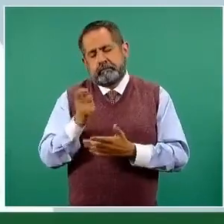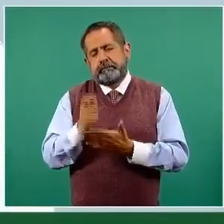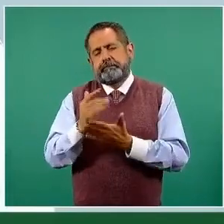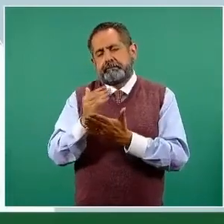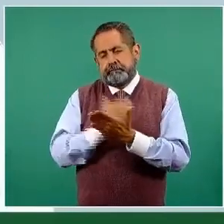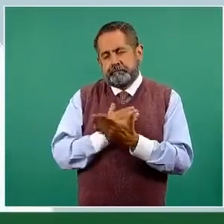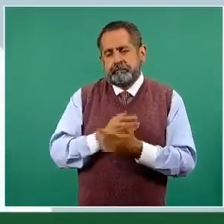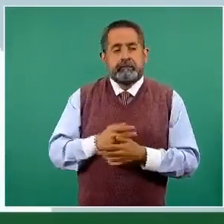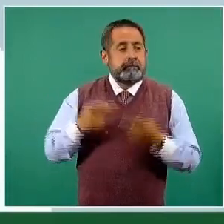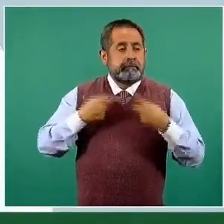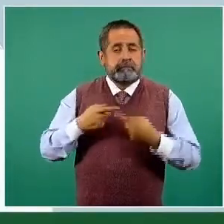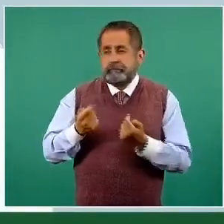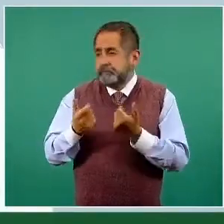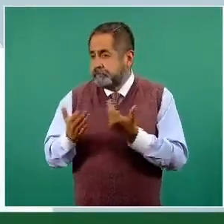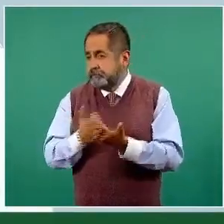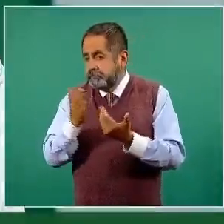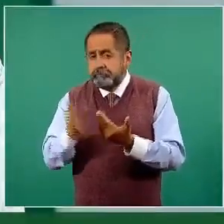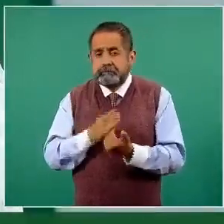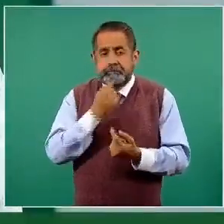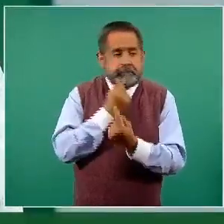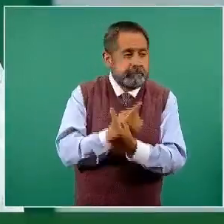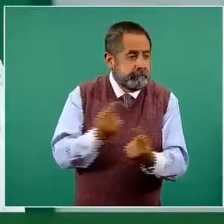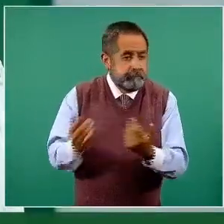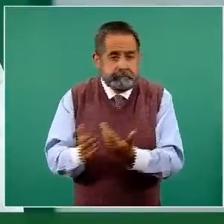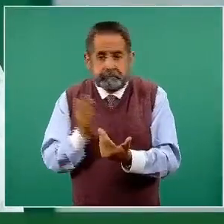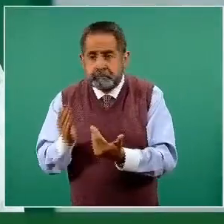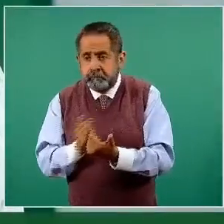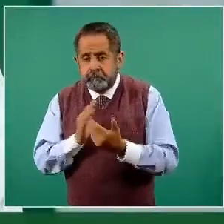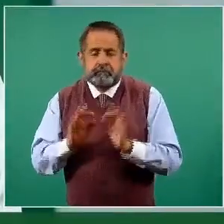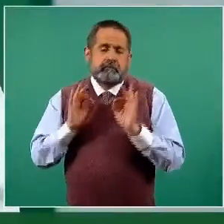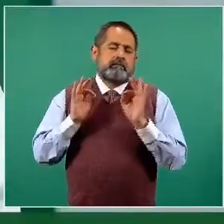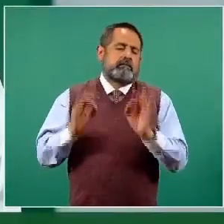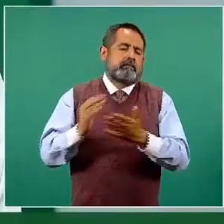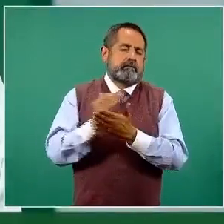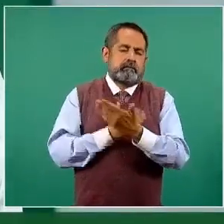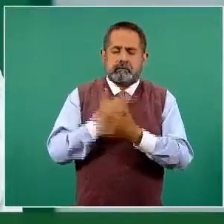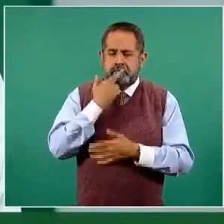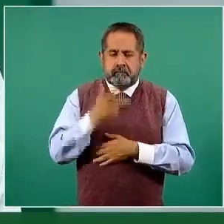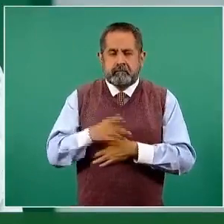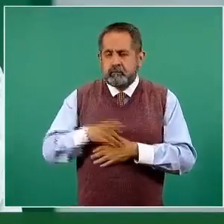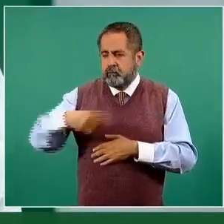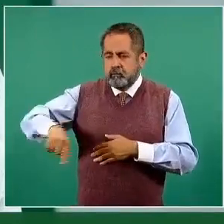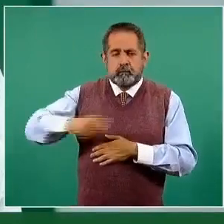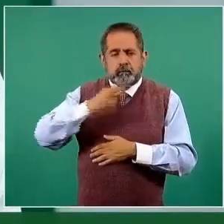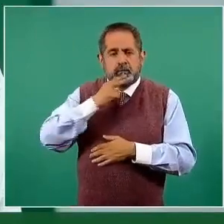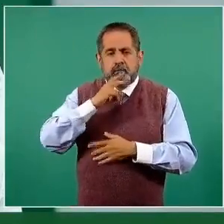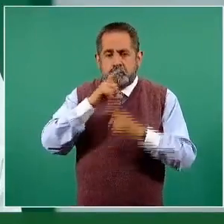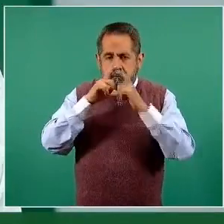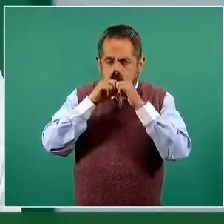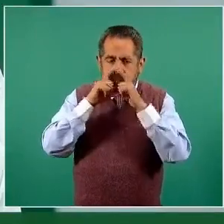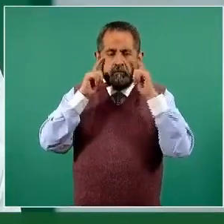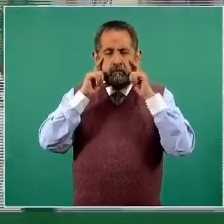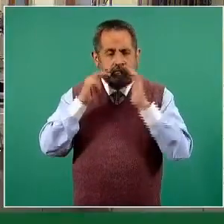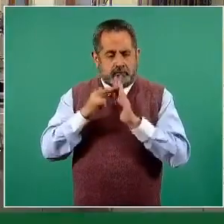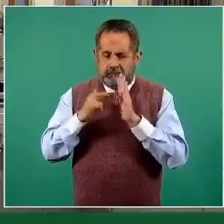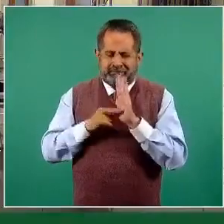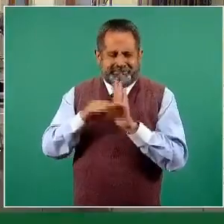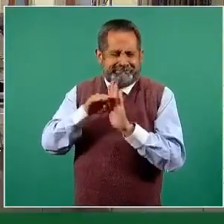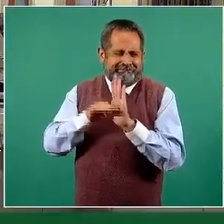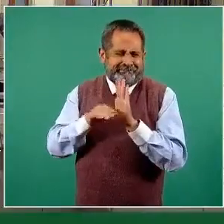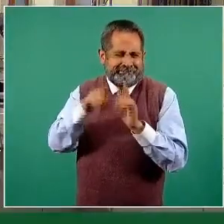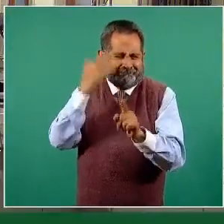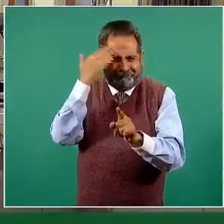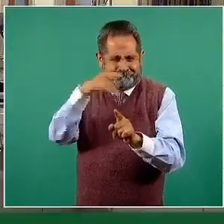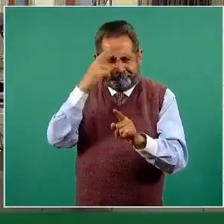hay menos personas, es decir, si hay menos niñas y niños, si estos utilizan correctamente las medidas básicas